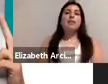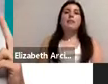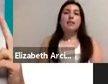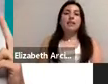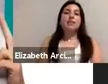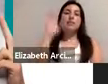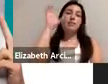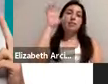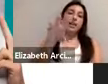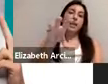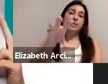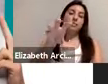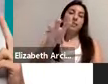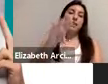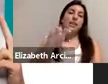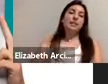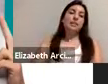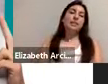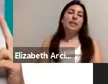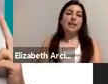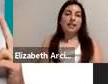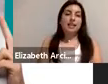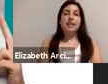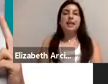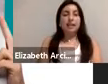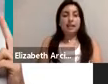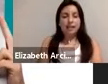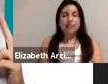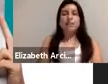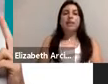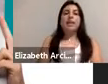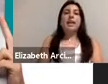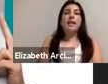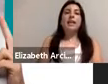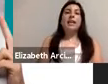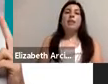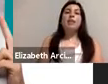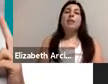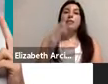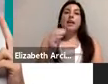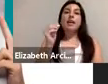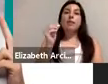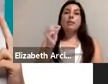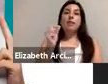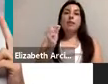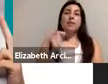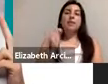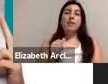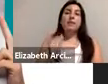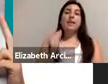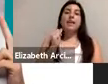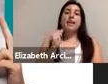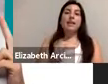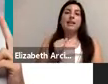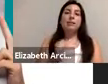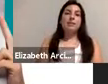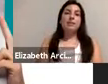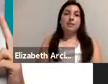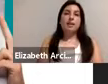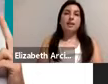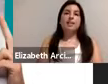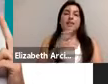máxima iluminación. Si se puede iluminar directamente a la cartilla, es lo ideal, pero nos da una medida objetiva de